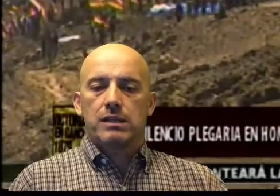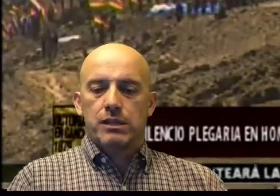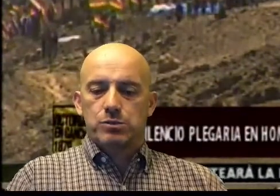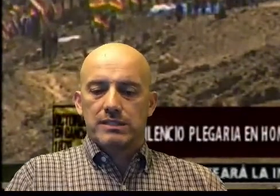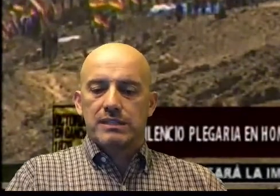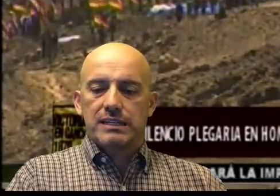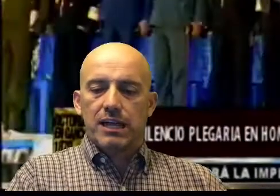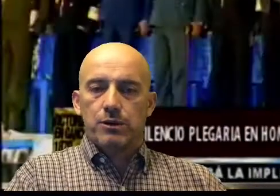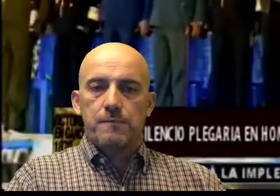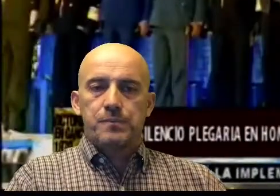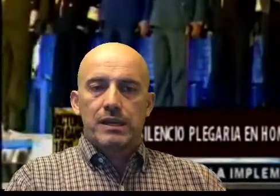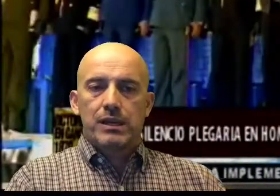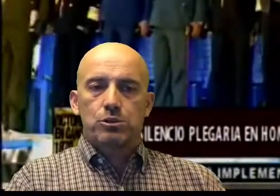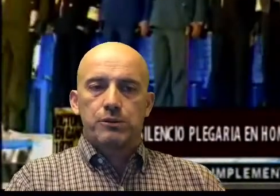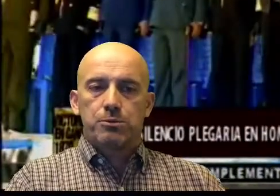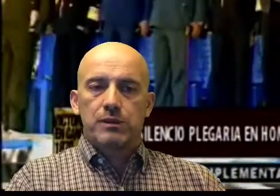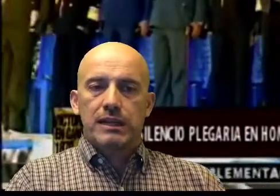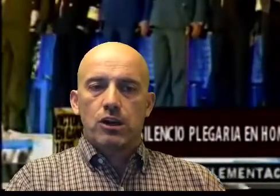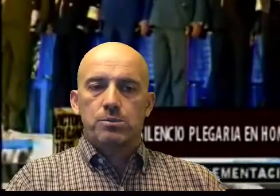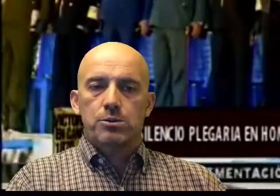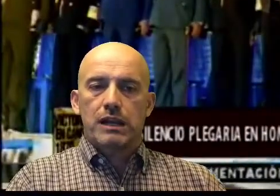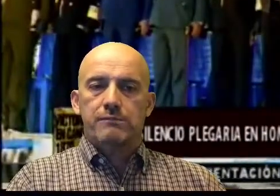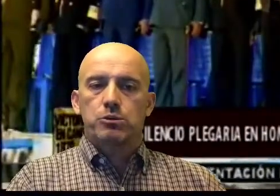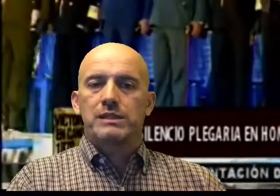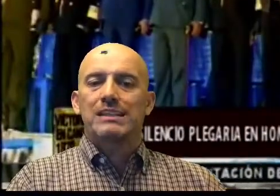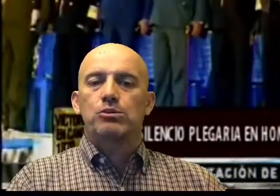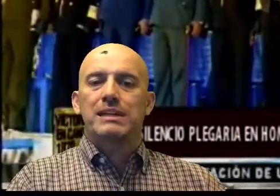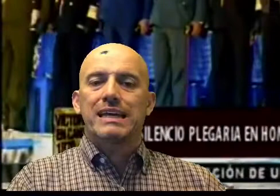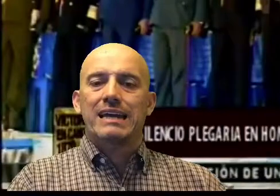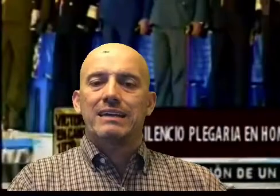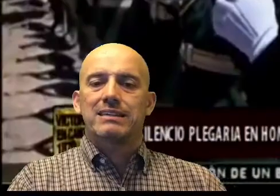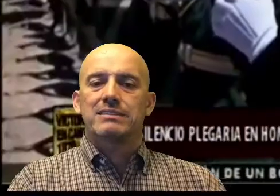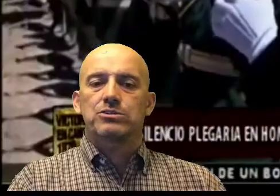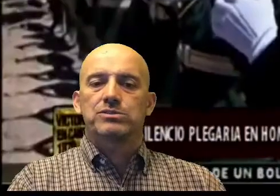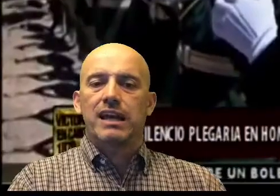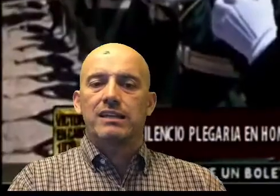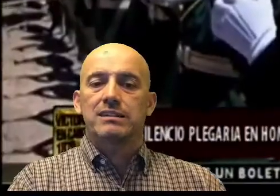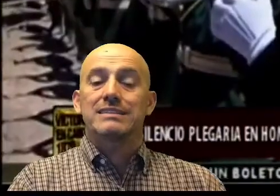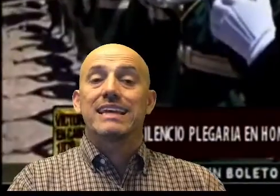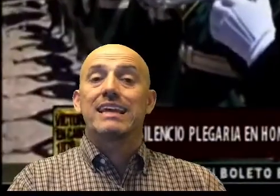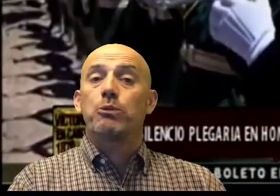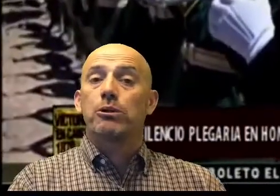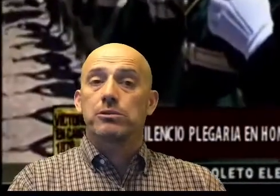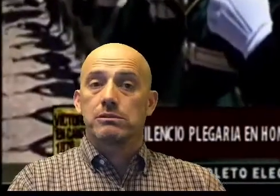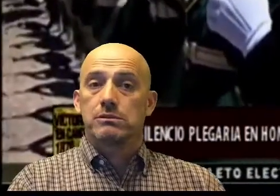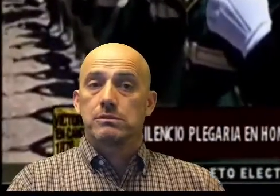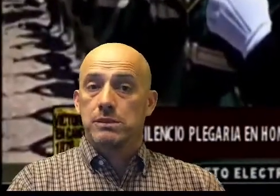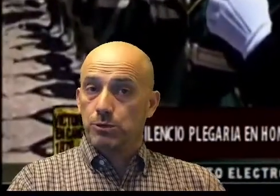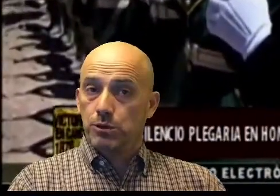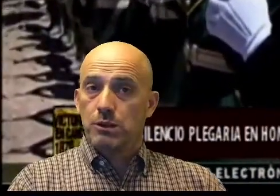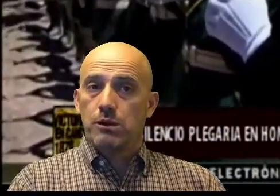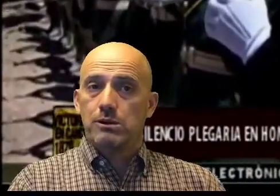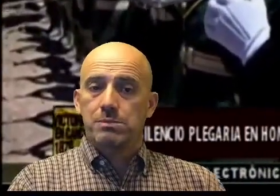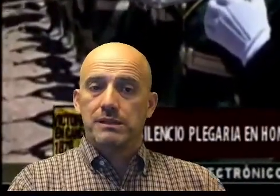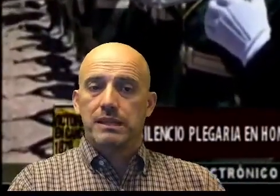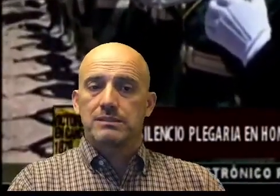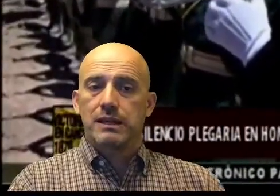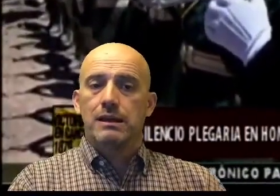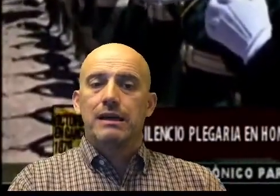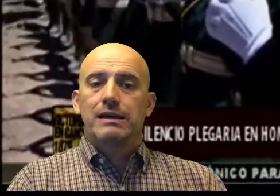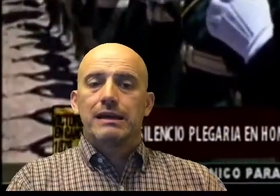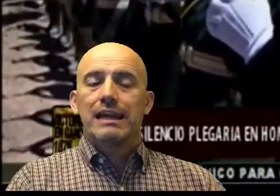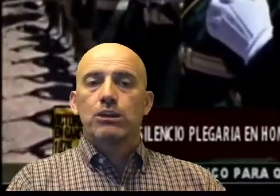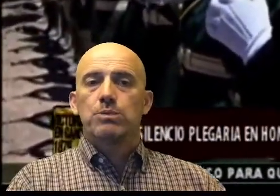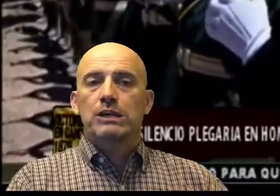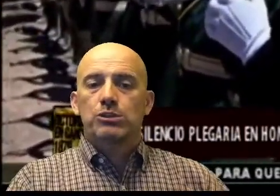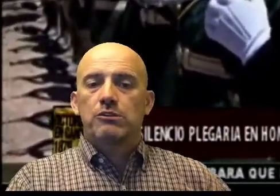síntesis es su tesis de grado esto fue publicado por la facultad latinoamericana de ciencias sociales sede ecuador su público en el jugador en su instancia